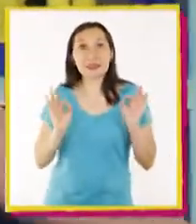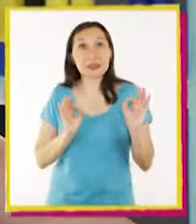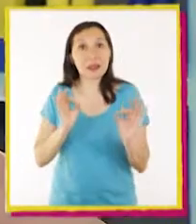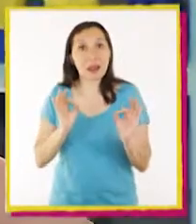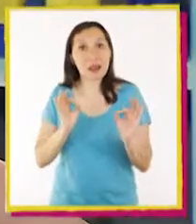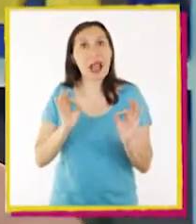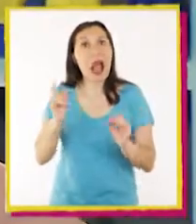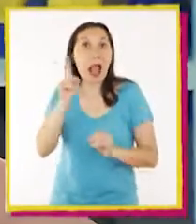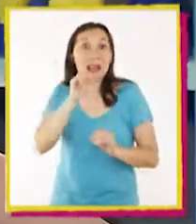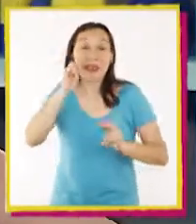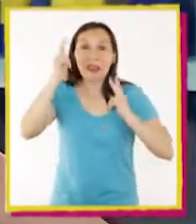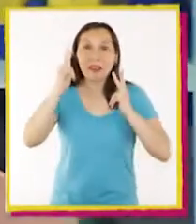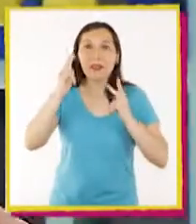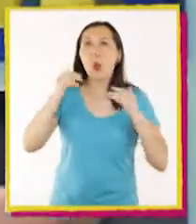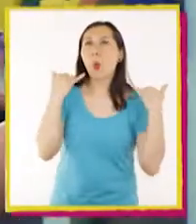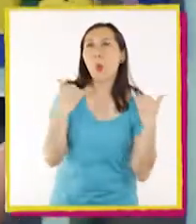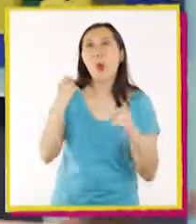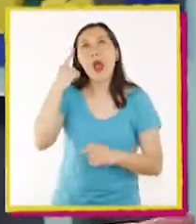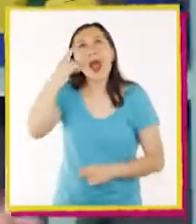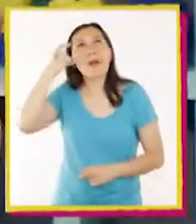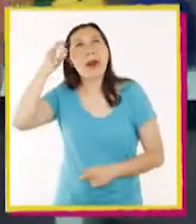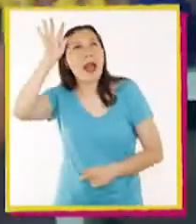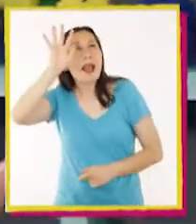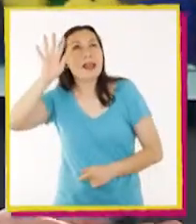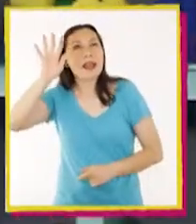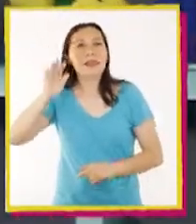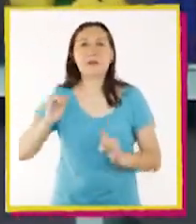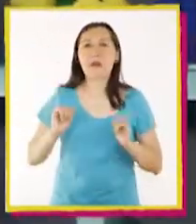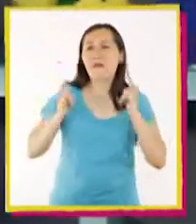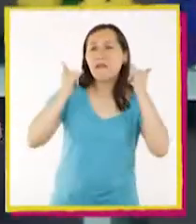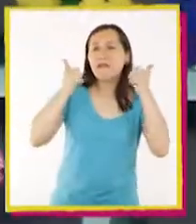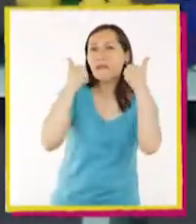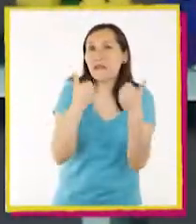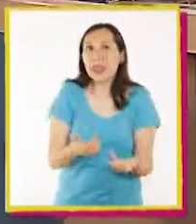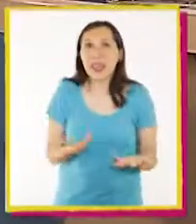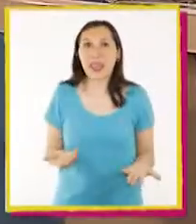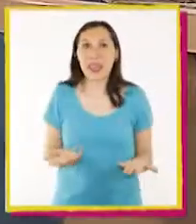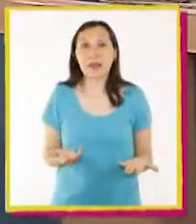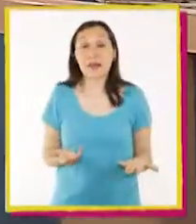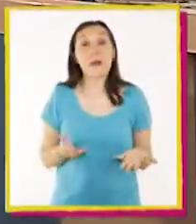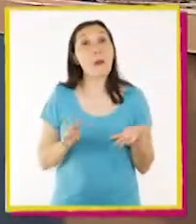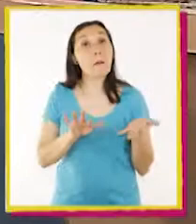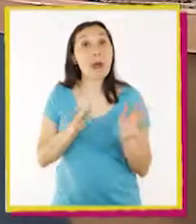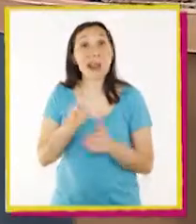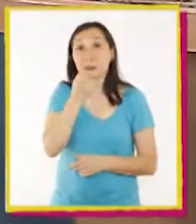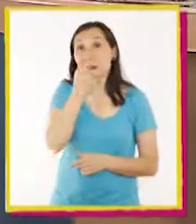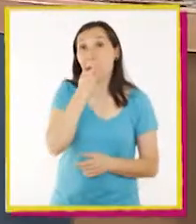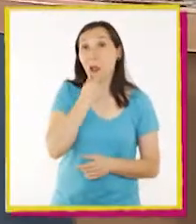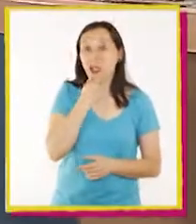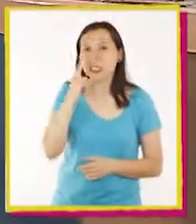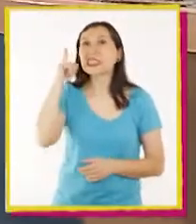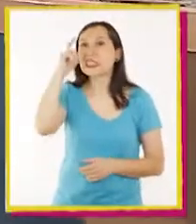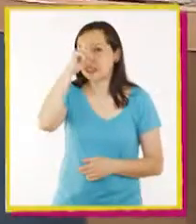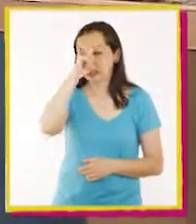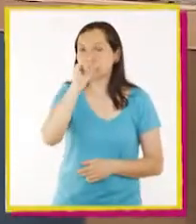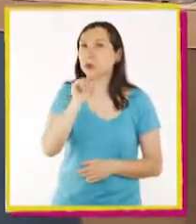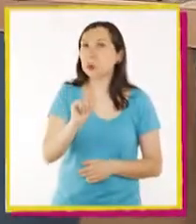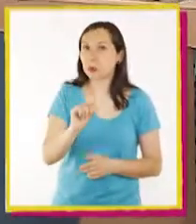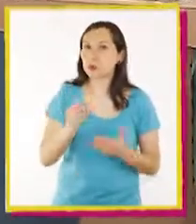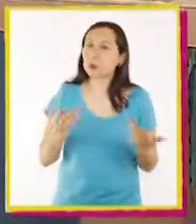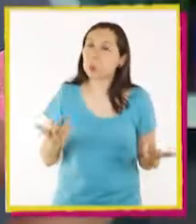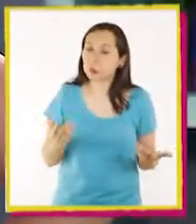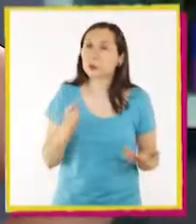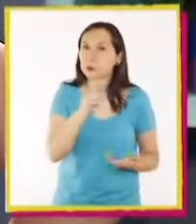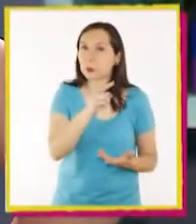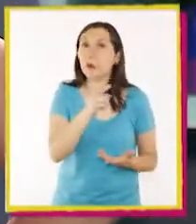de disfrazarse, ¿no creen? Sí. Jugar, imaginar y pasarlo bien. Parece que a Chester le está costando un